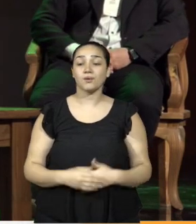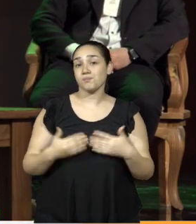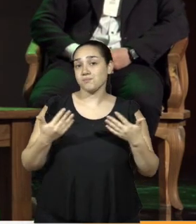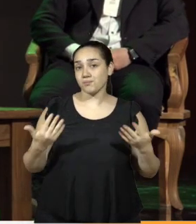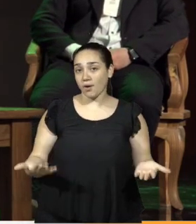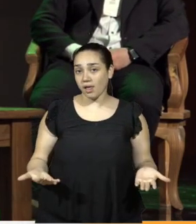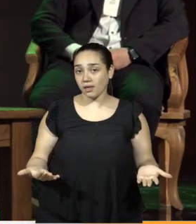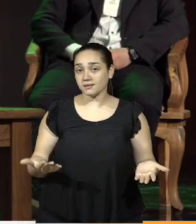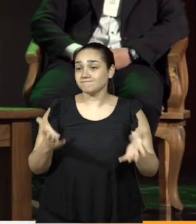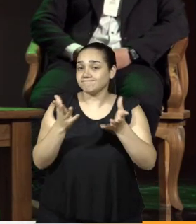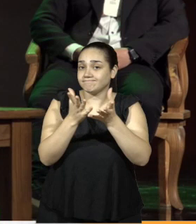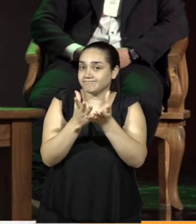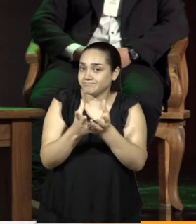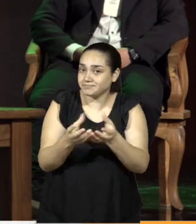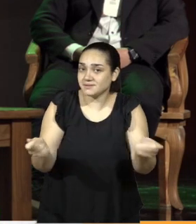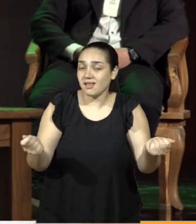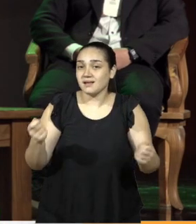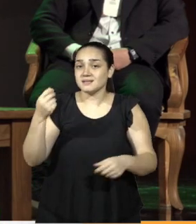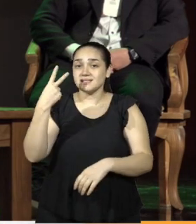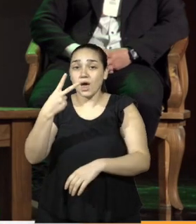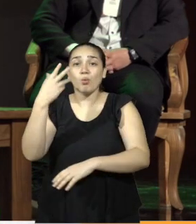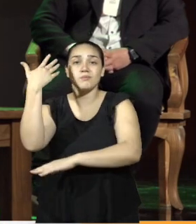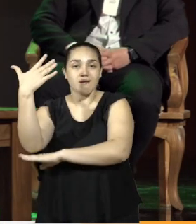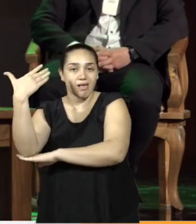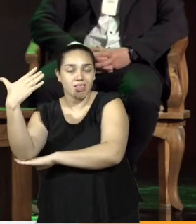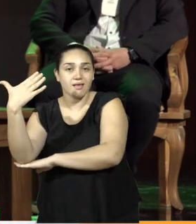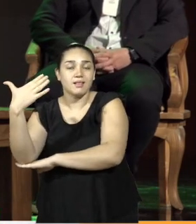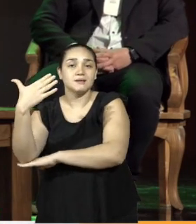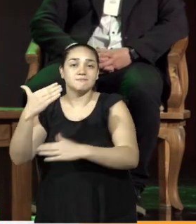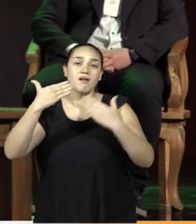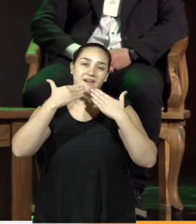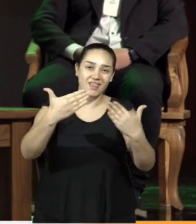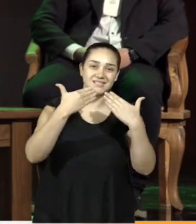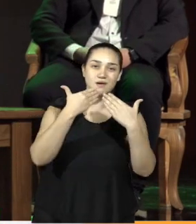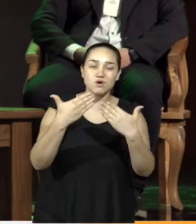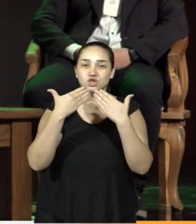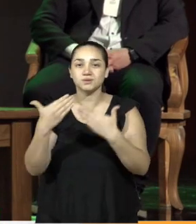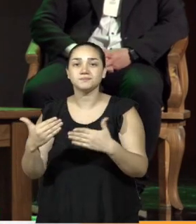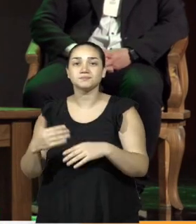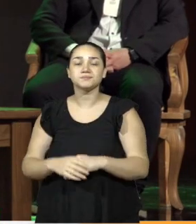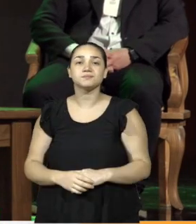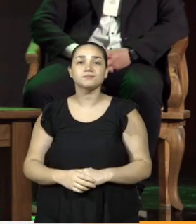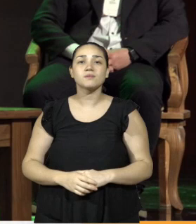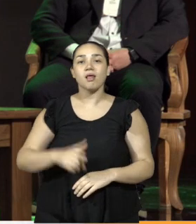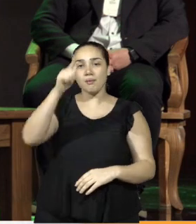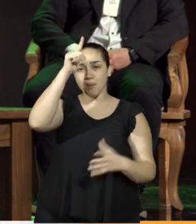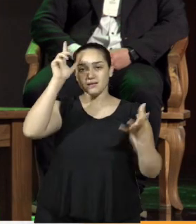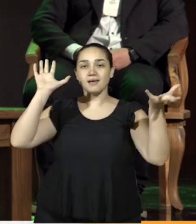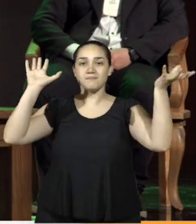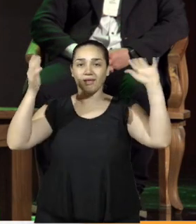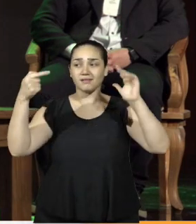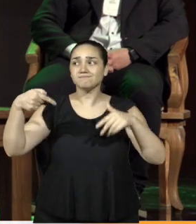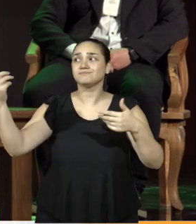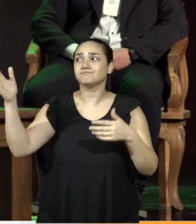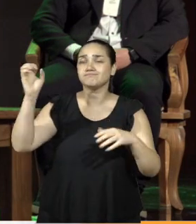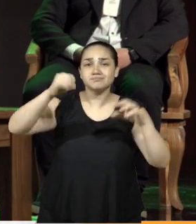Bueno, damos por concluido el segundo panel. Le queremos agradecer de parte de todo Policía Ambiental por haber venido